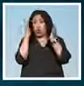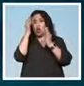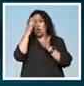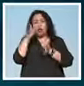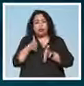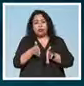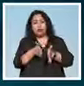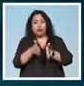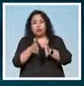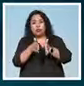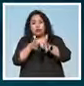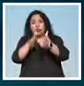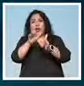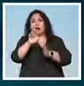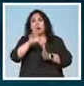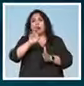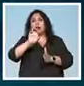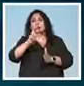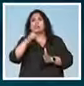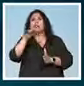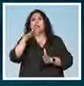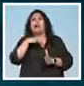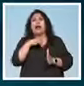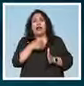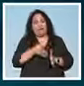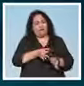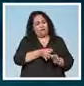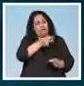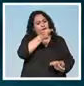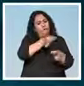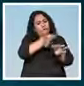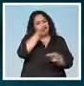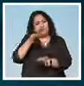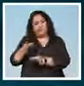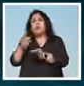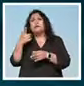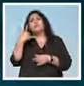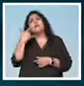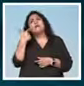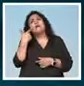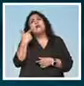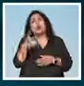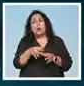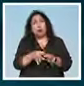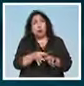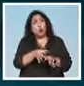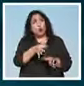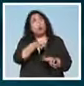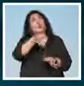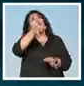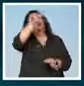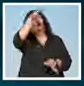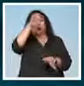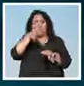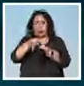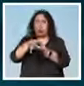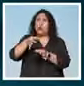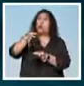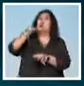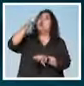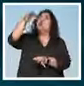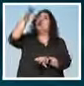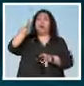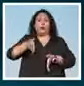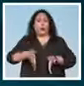Camino Arashiyama, se encuentra un sendero de bambúes, que al caminar se puede apreciar cómo se elevan sobre los visitantes, creando un